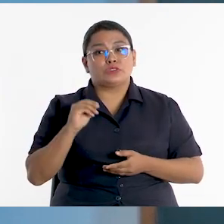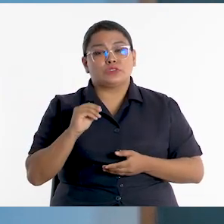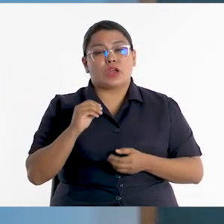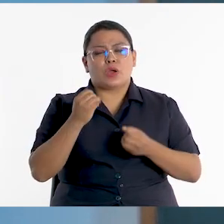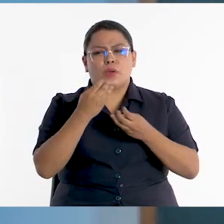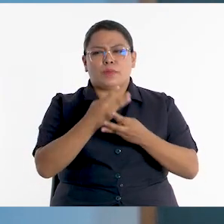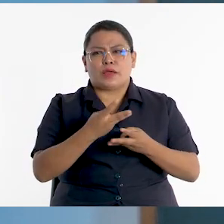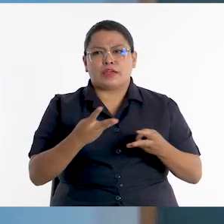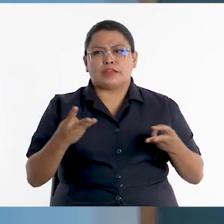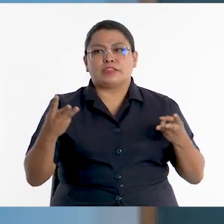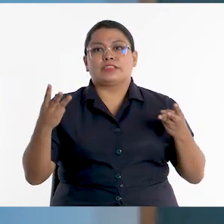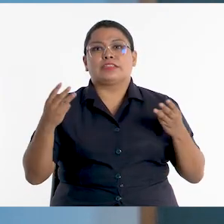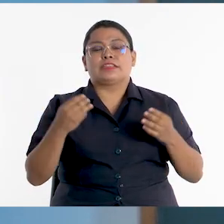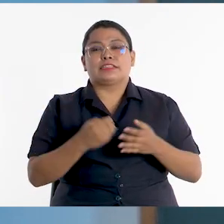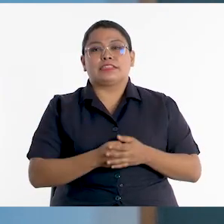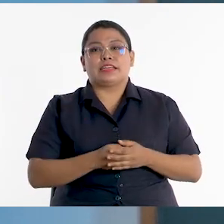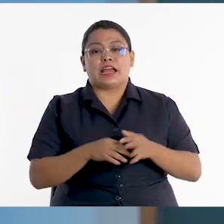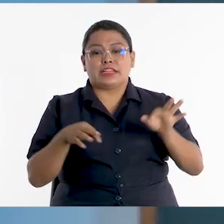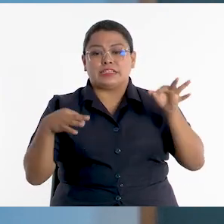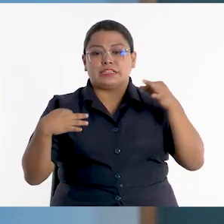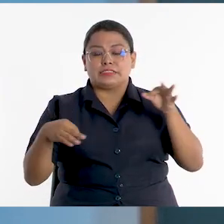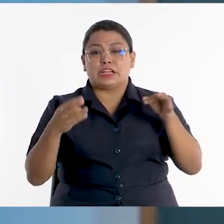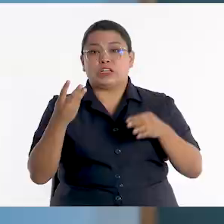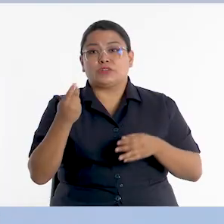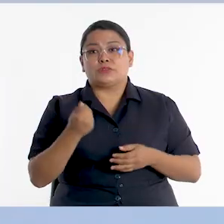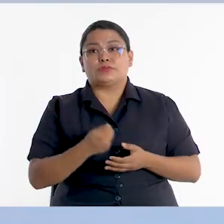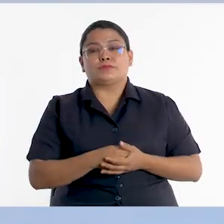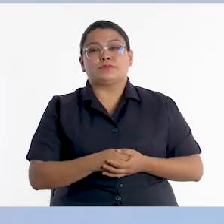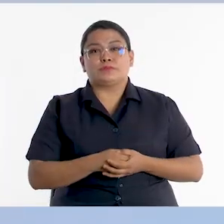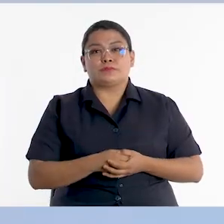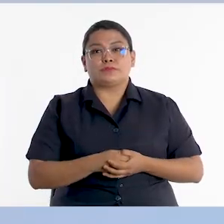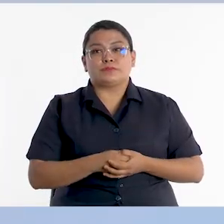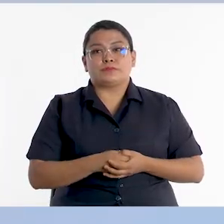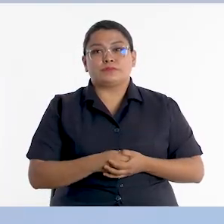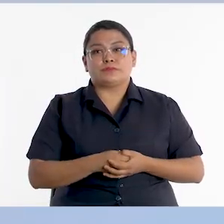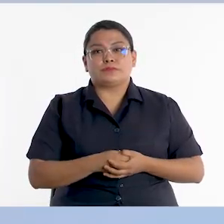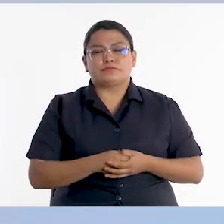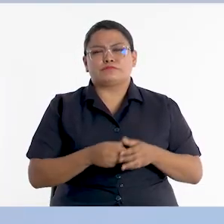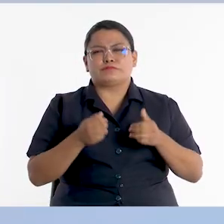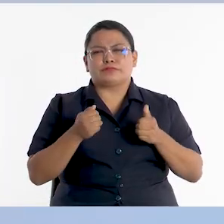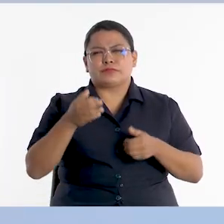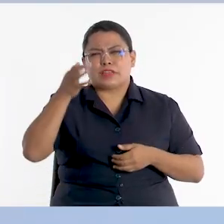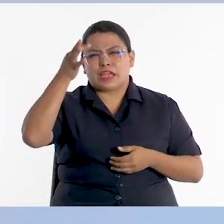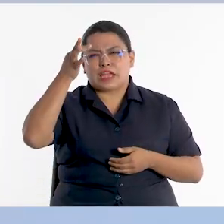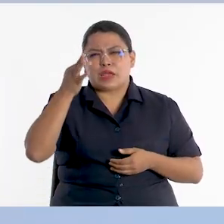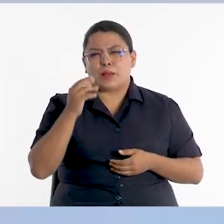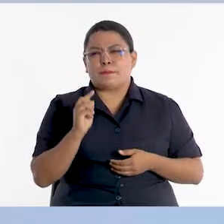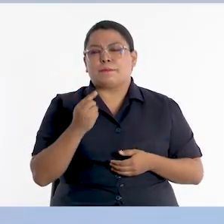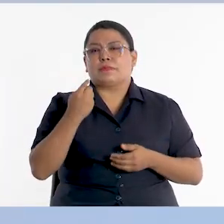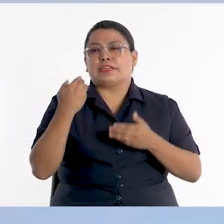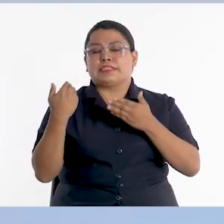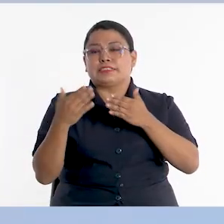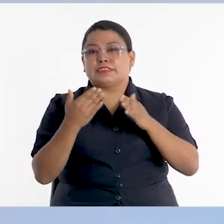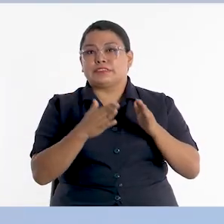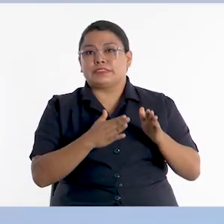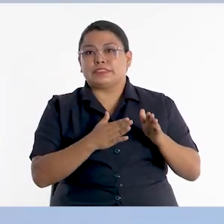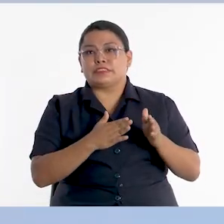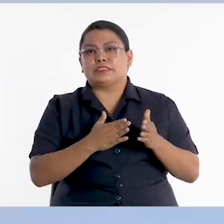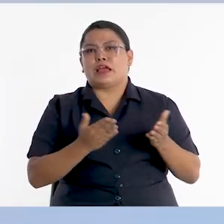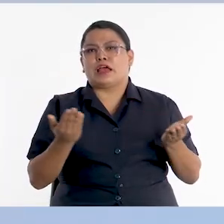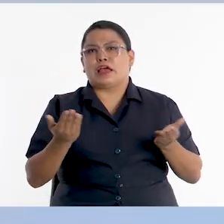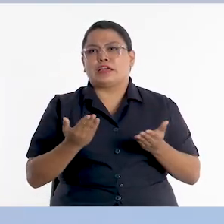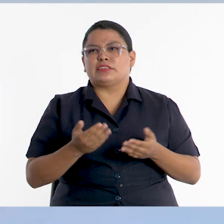con el material manipulable de las tarjetas numéricas? Bueno, Doris, creo que la principal diferencia que